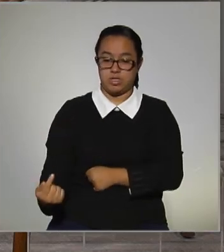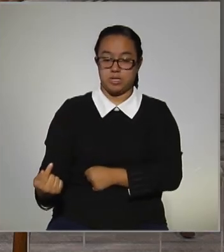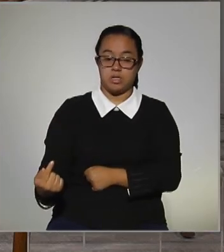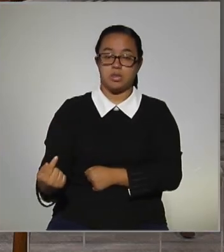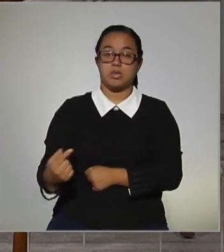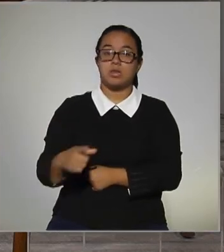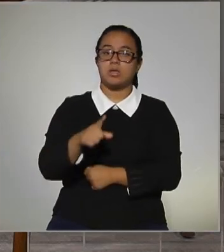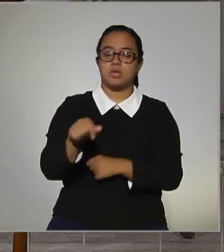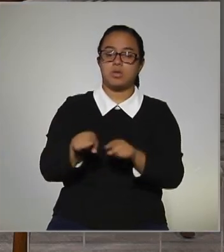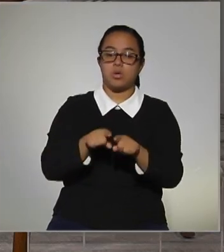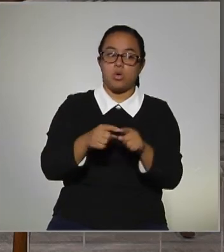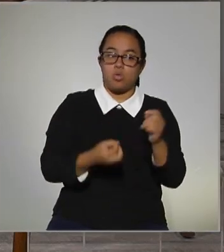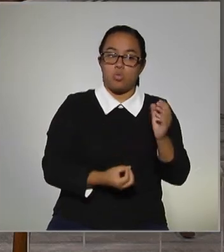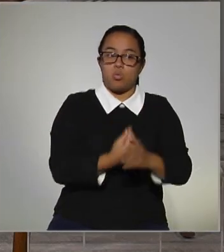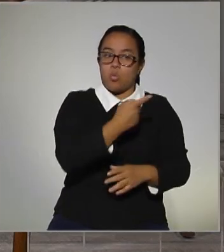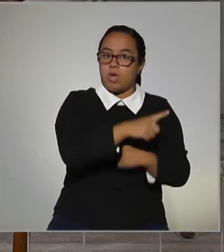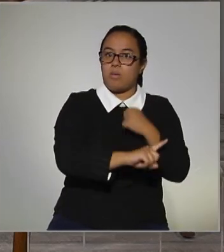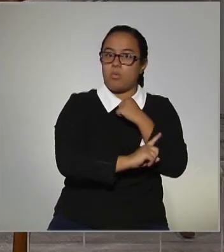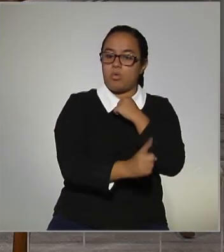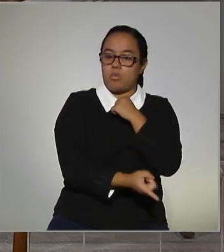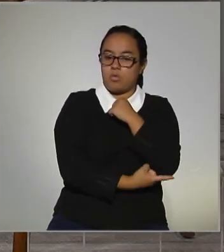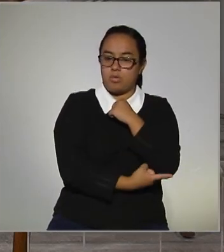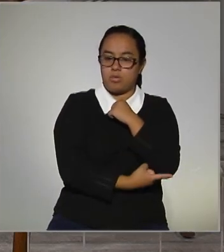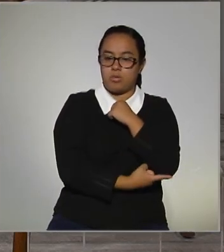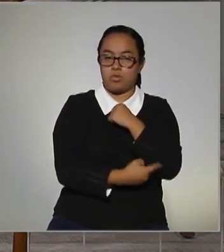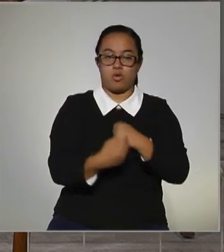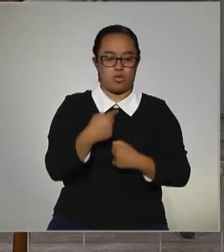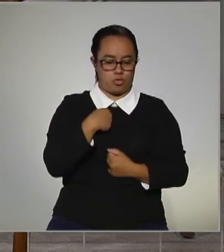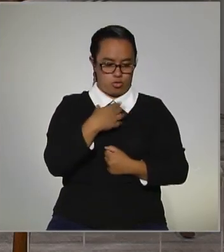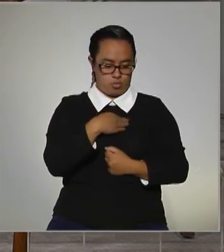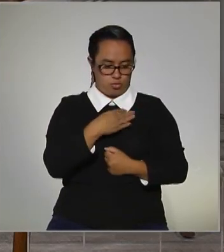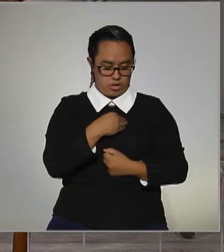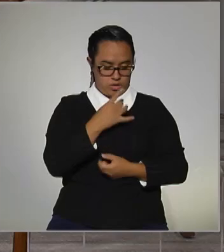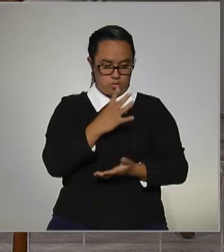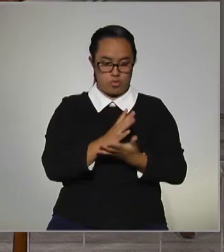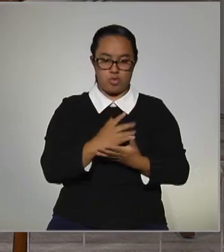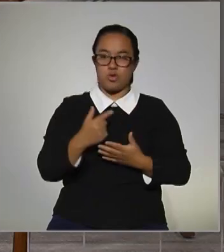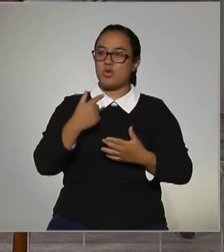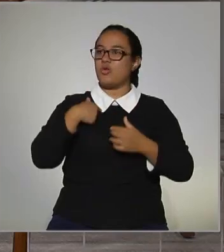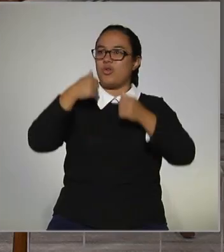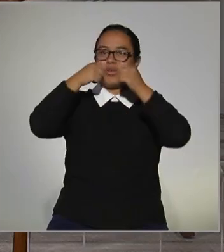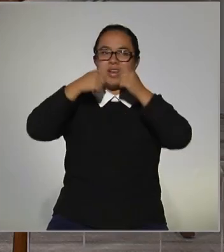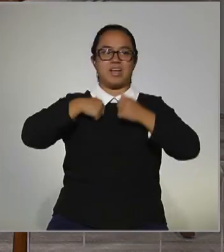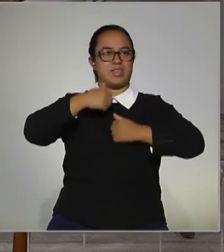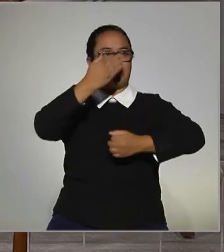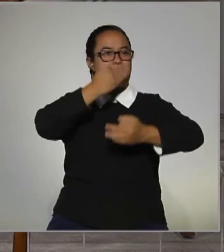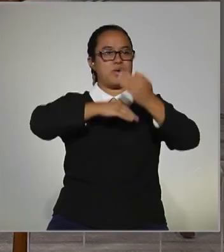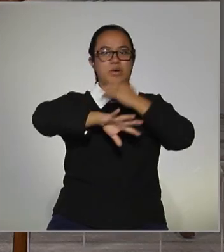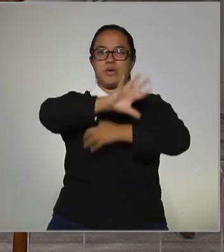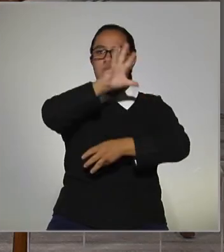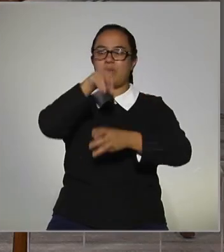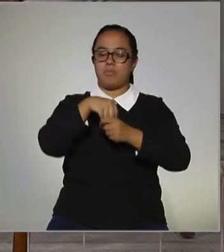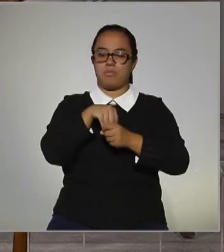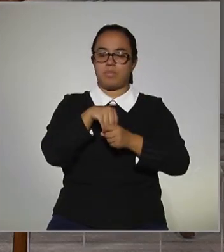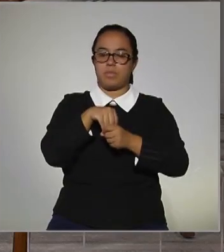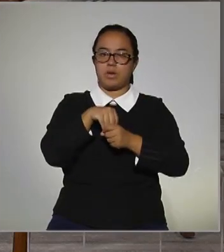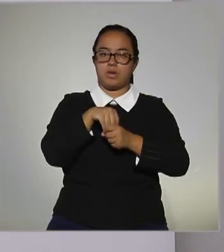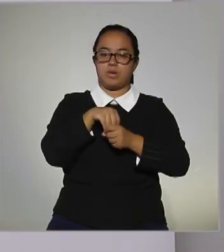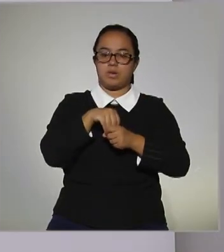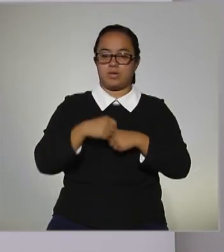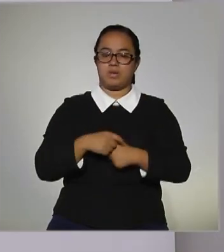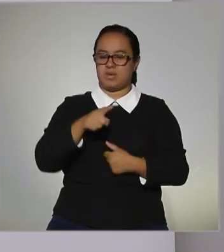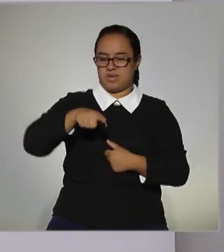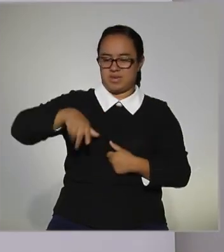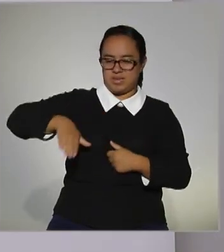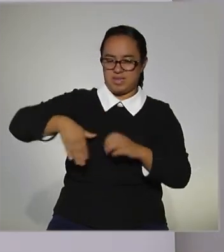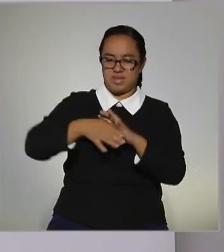repente llega un hermanito nuevo, ¿no? Pues yo era el hijo único, yo recibía todas las atenciones de ustedes, ¿no? Claro. Hace ratito